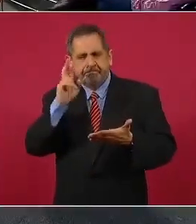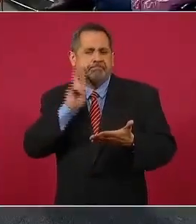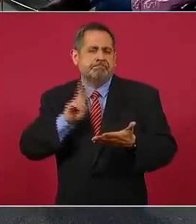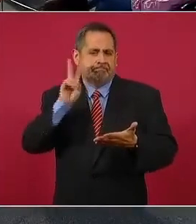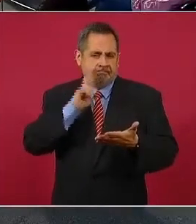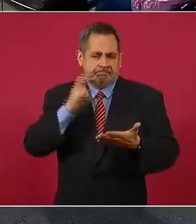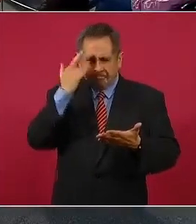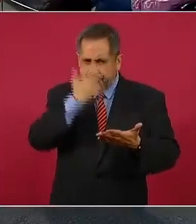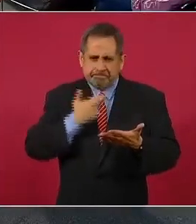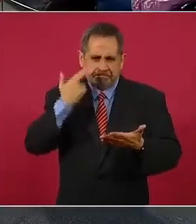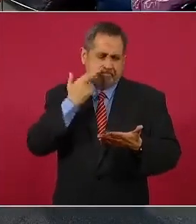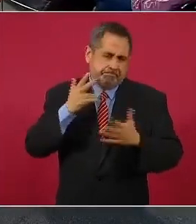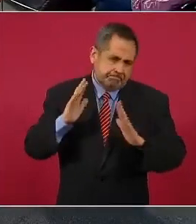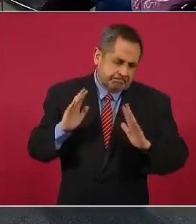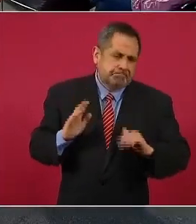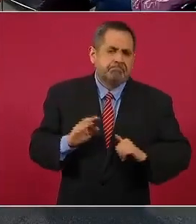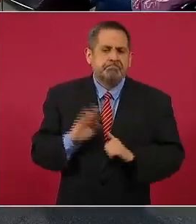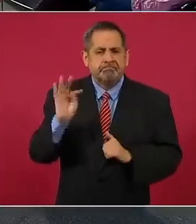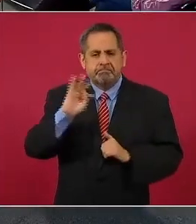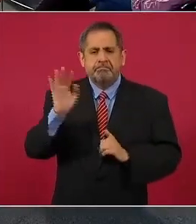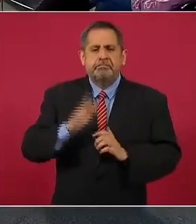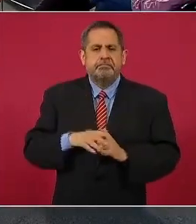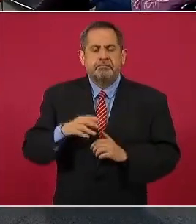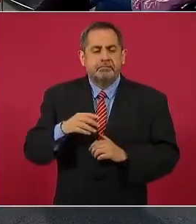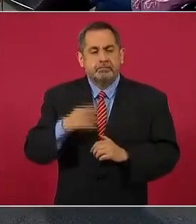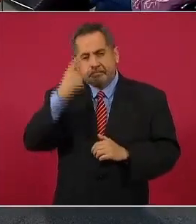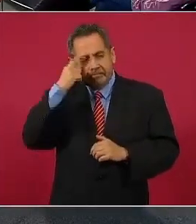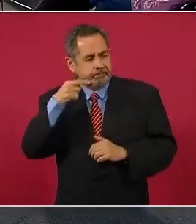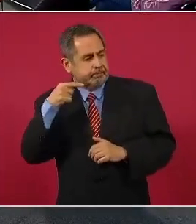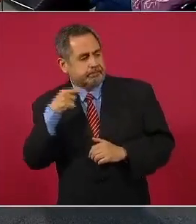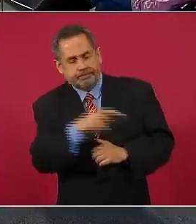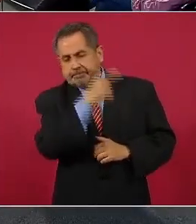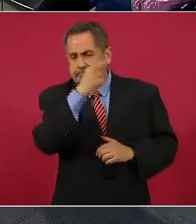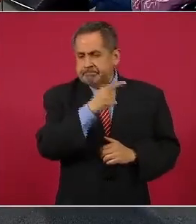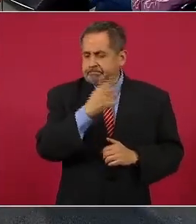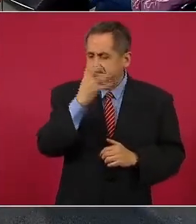y que pues les dé vergüenza.